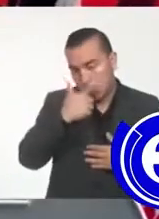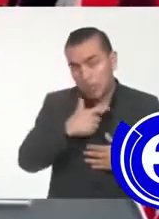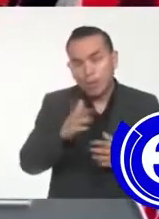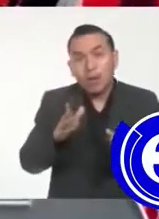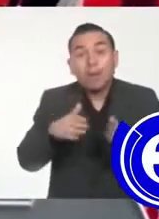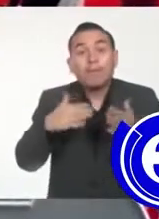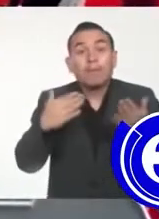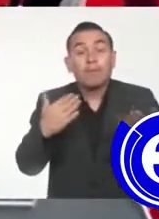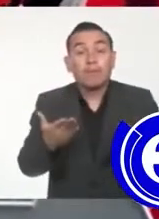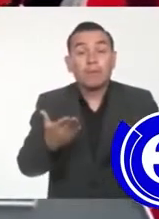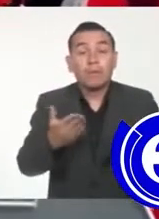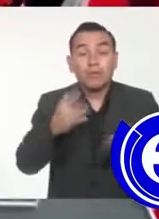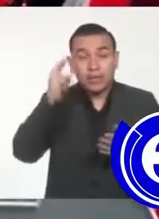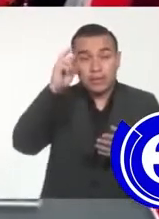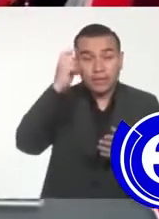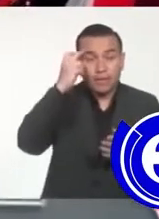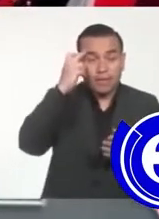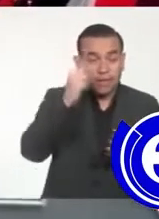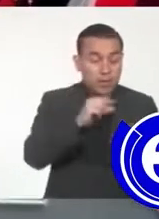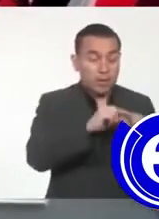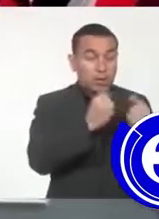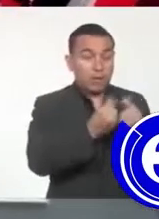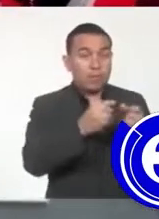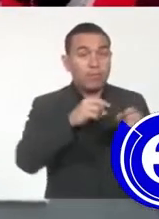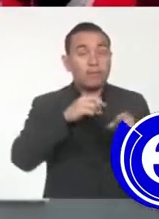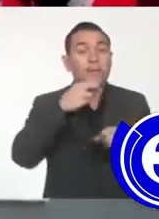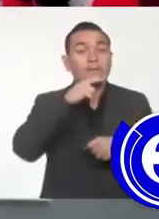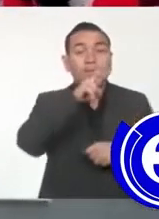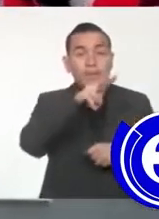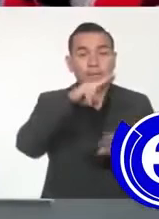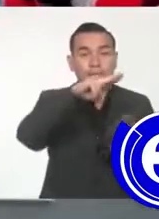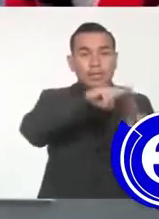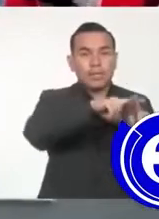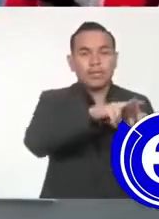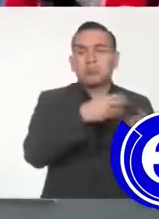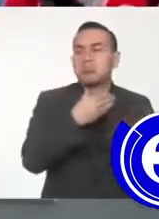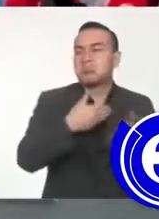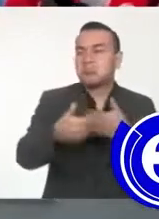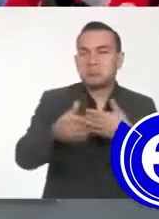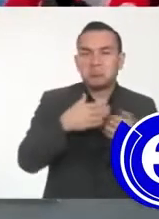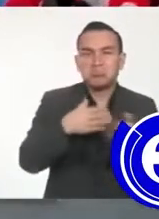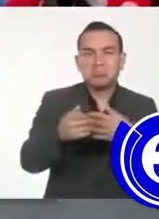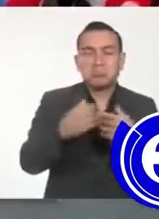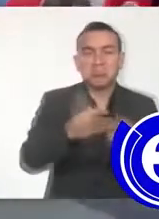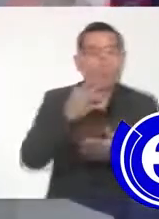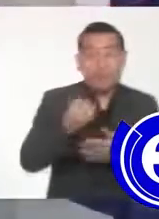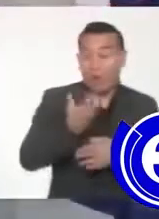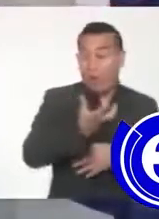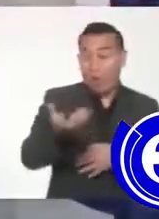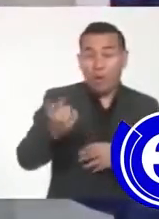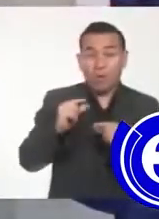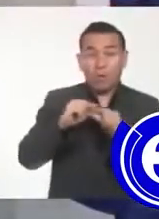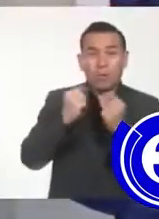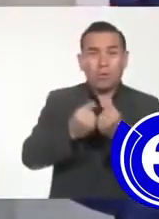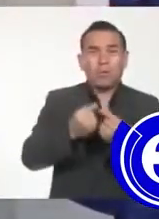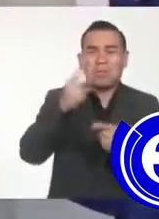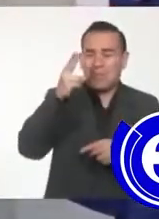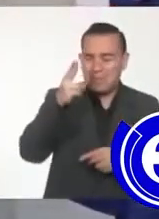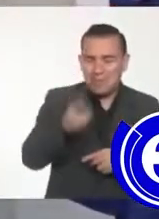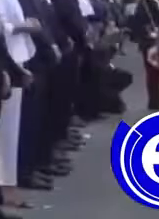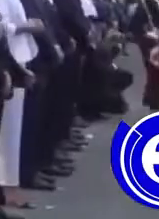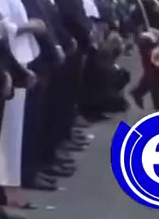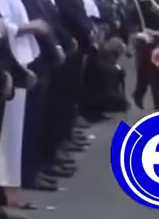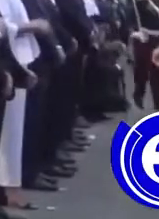financiando una oposición perversa que no le importa dañar niños ancianos en ese contexto el presidente